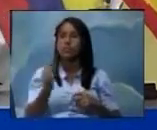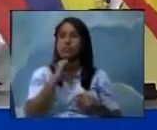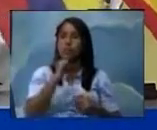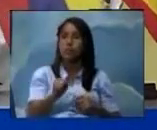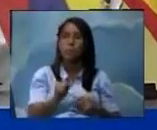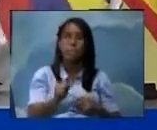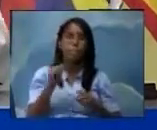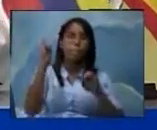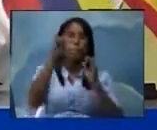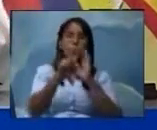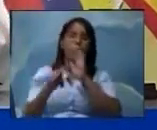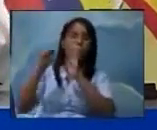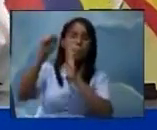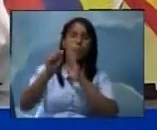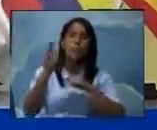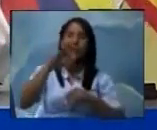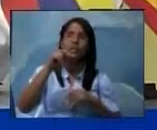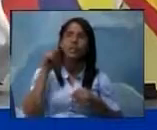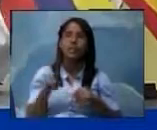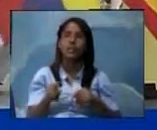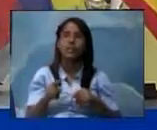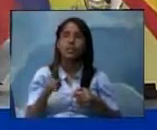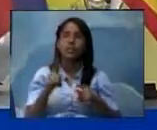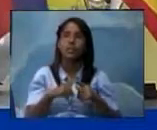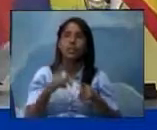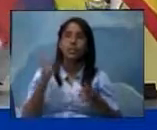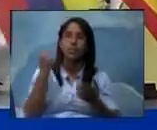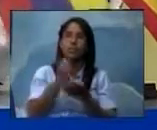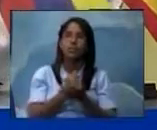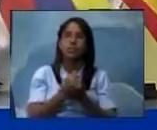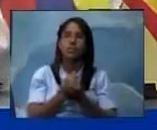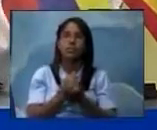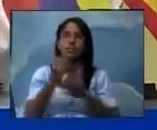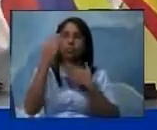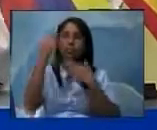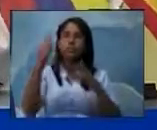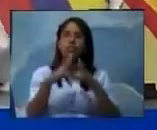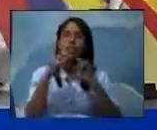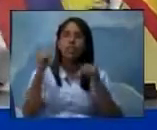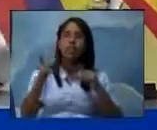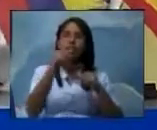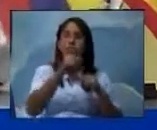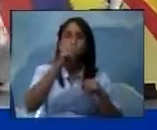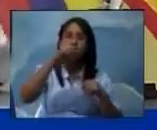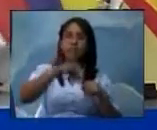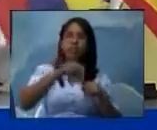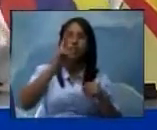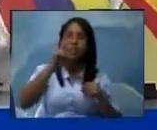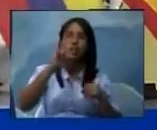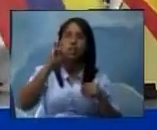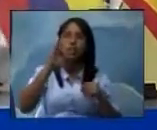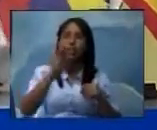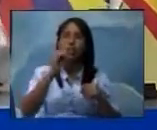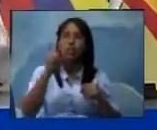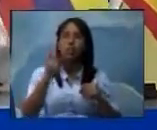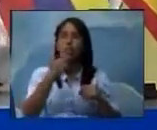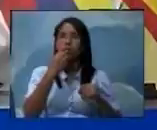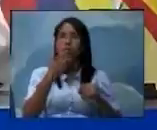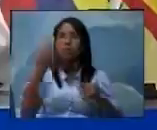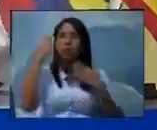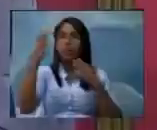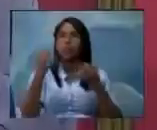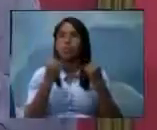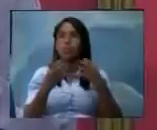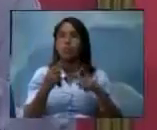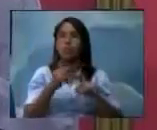es en video que estás aquí, Saturnino. Salúdame a la gente de Keyboard. Bueno, un